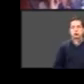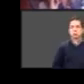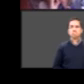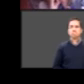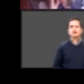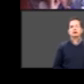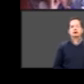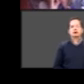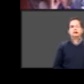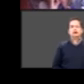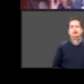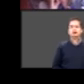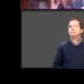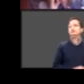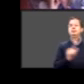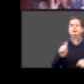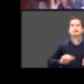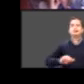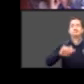la que sigue por favor